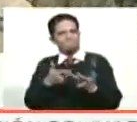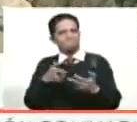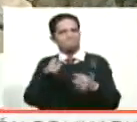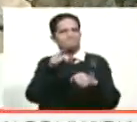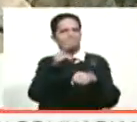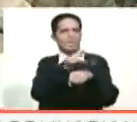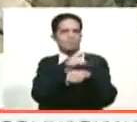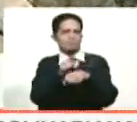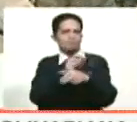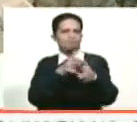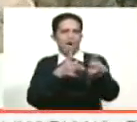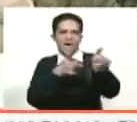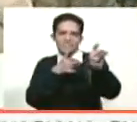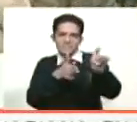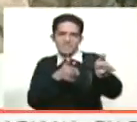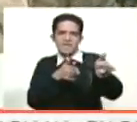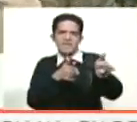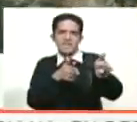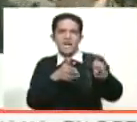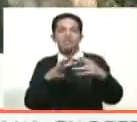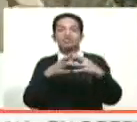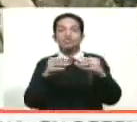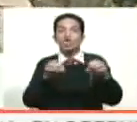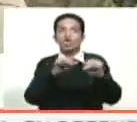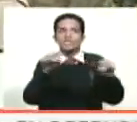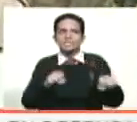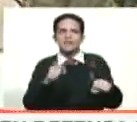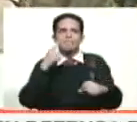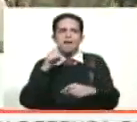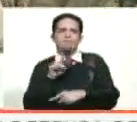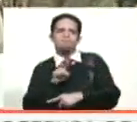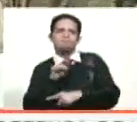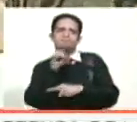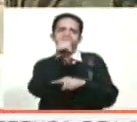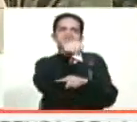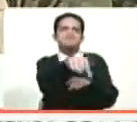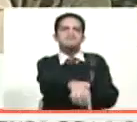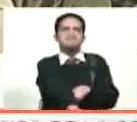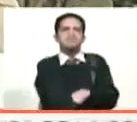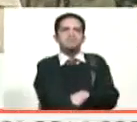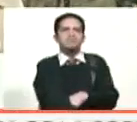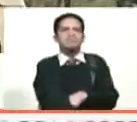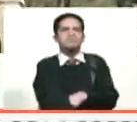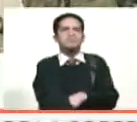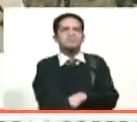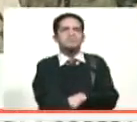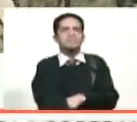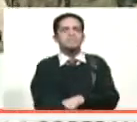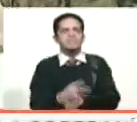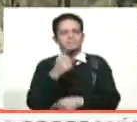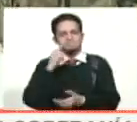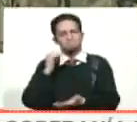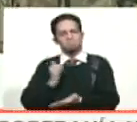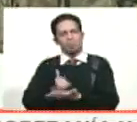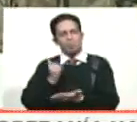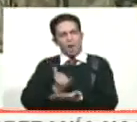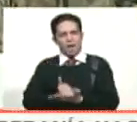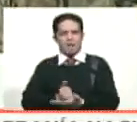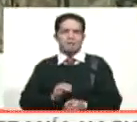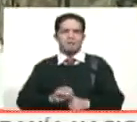artillería, todo el sistema misilístico, a desplegarlo, a afinarlo.